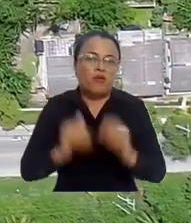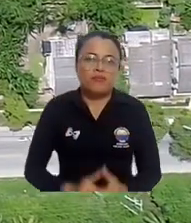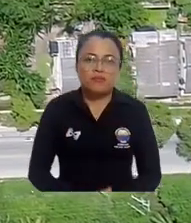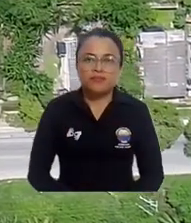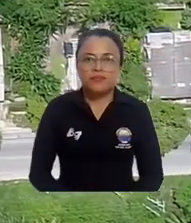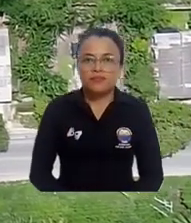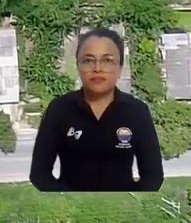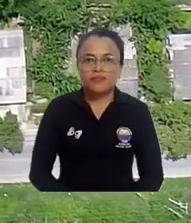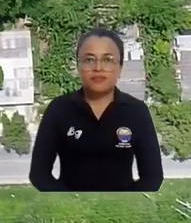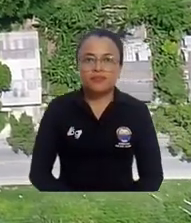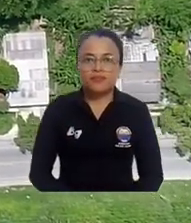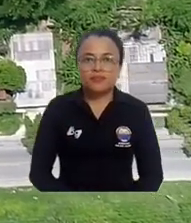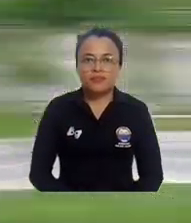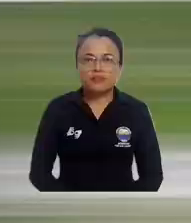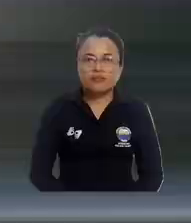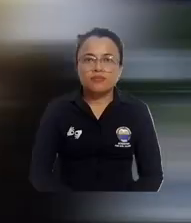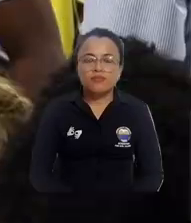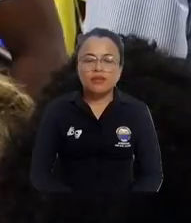mejor